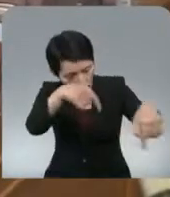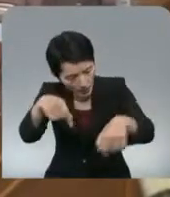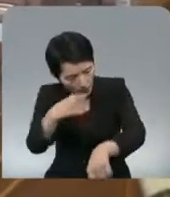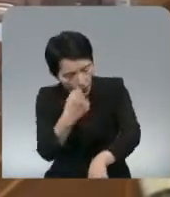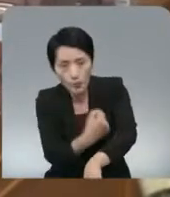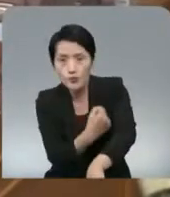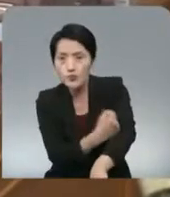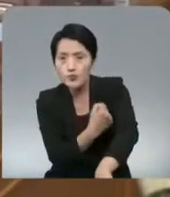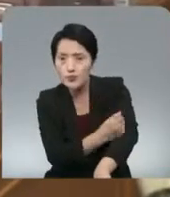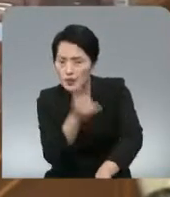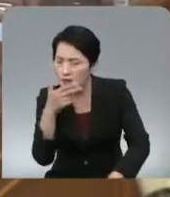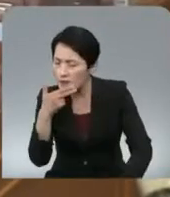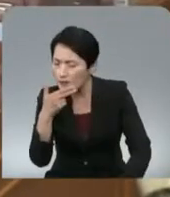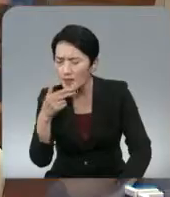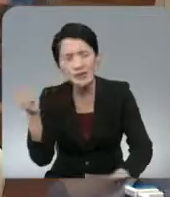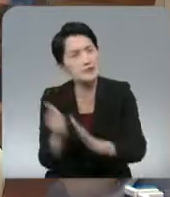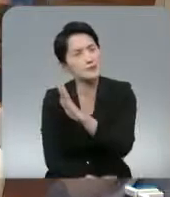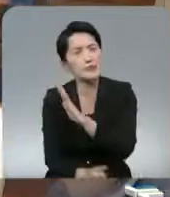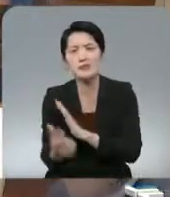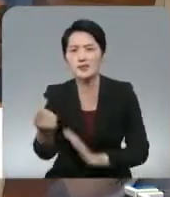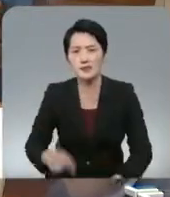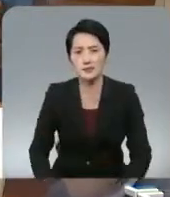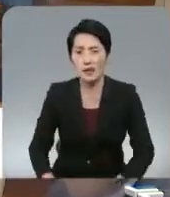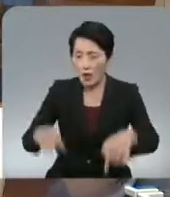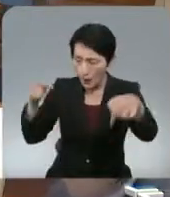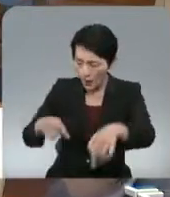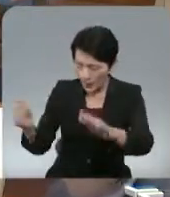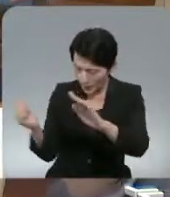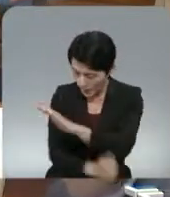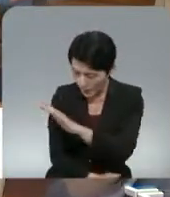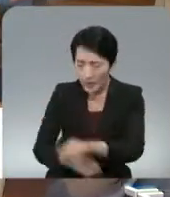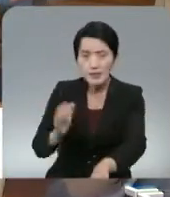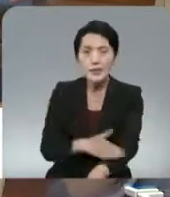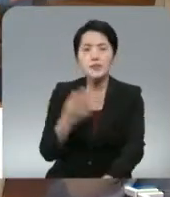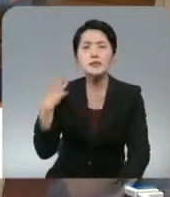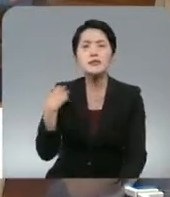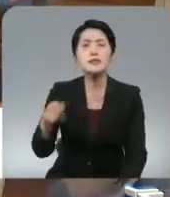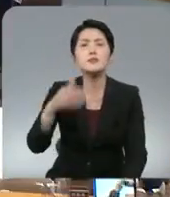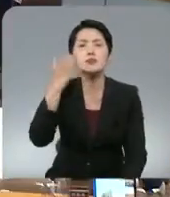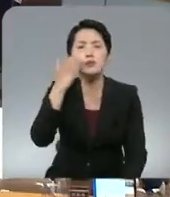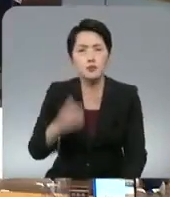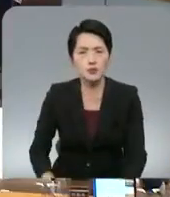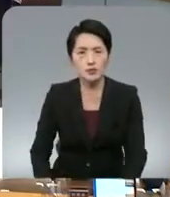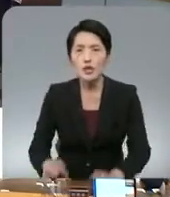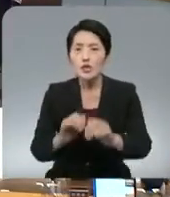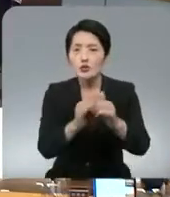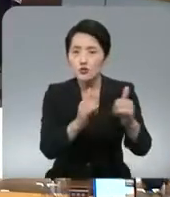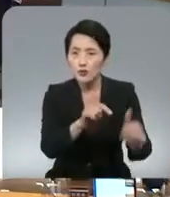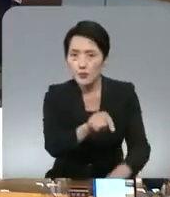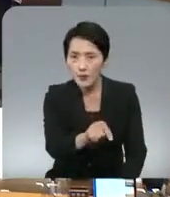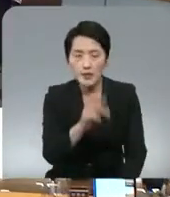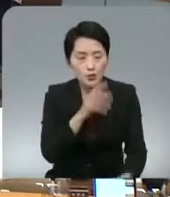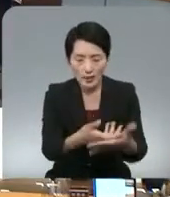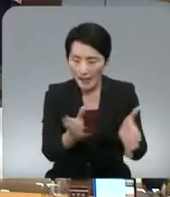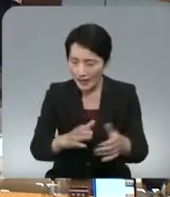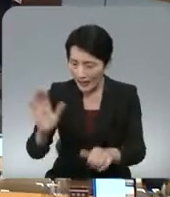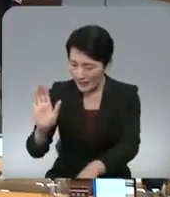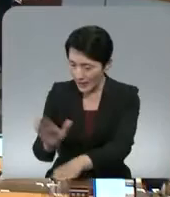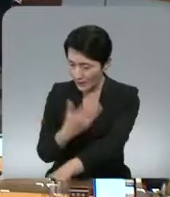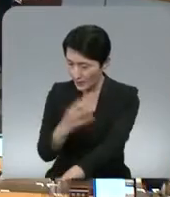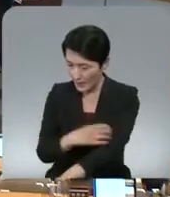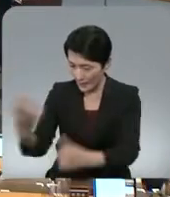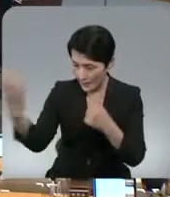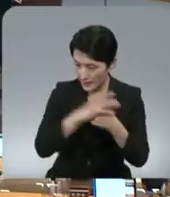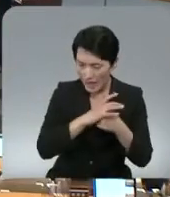vida en la tercera edad Será posible crear una sociedad de competencia equitativa y debido a posibles desastres a tal efecto